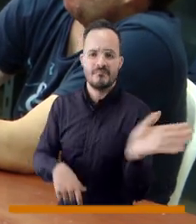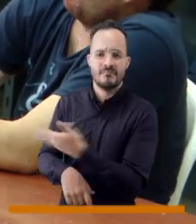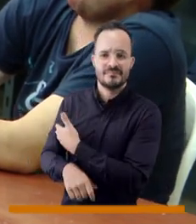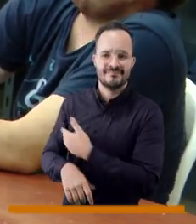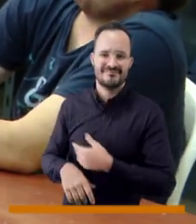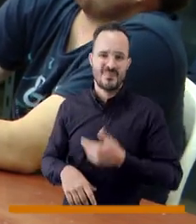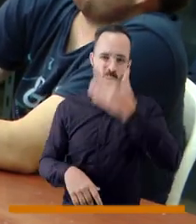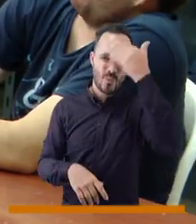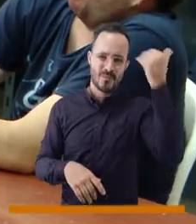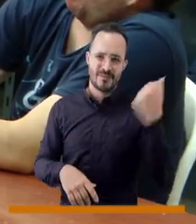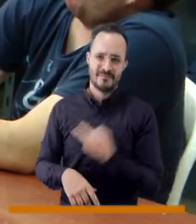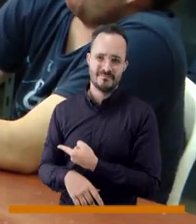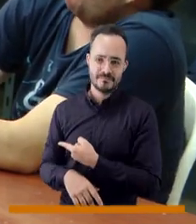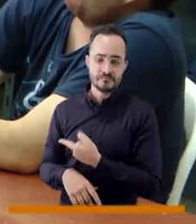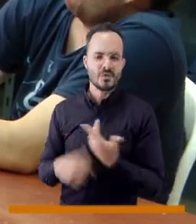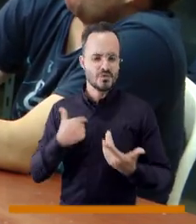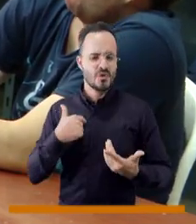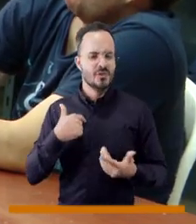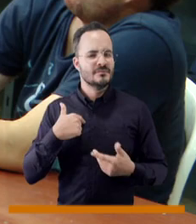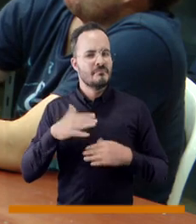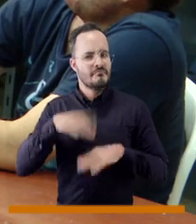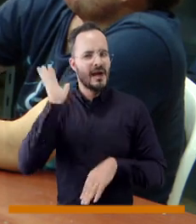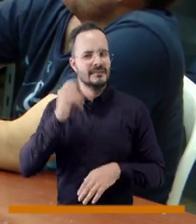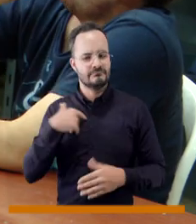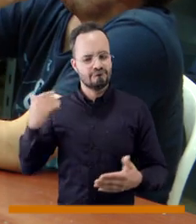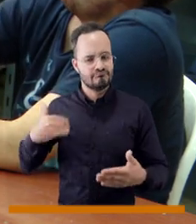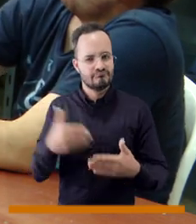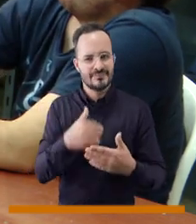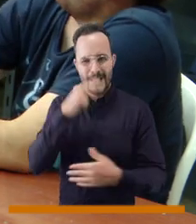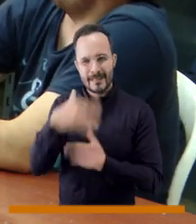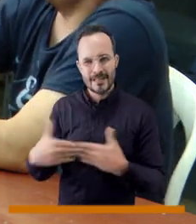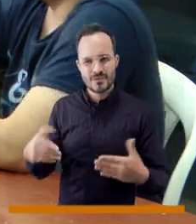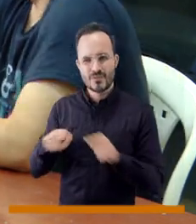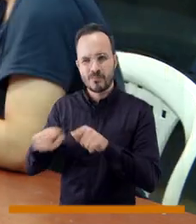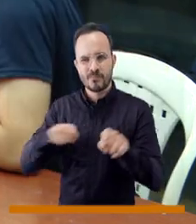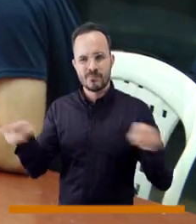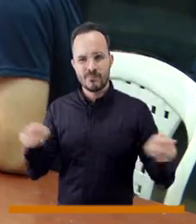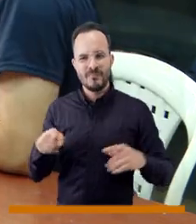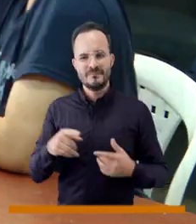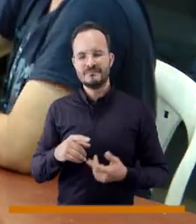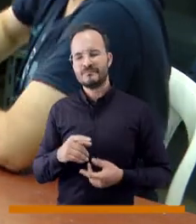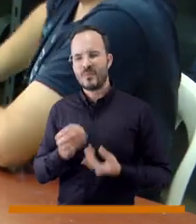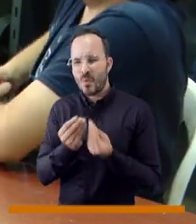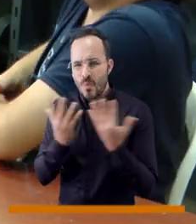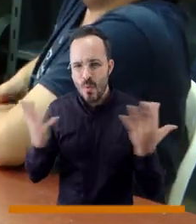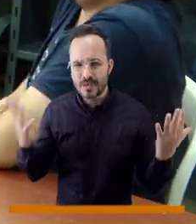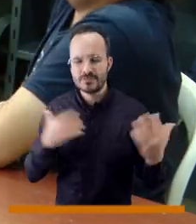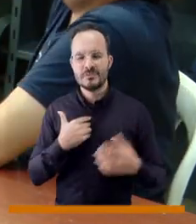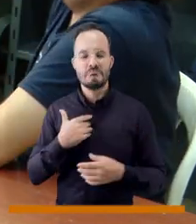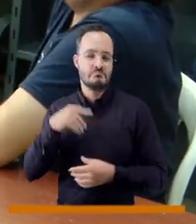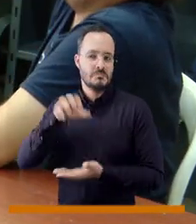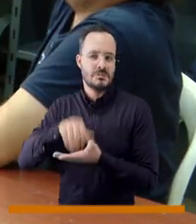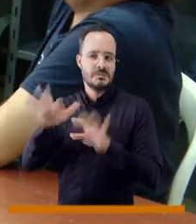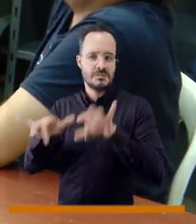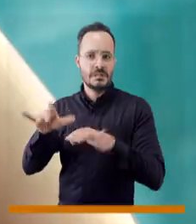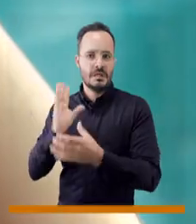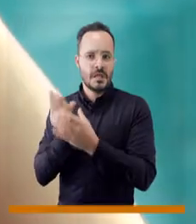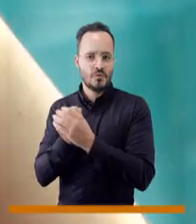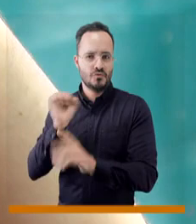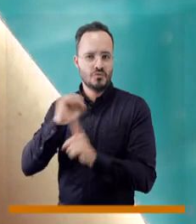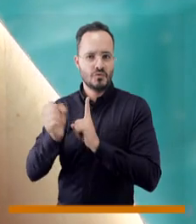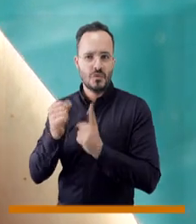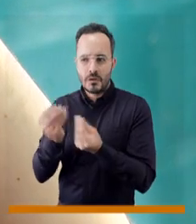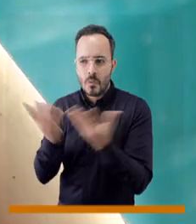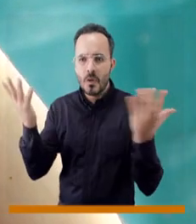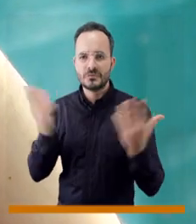particularmente he venido trabajando muchísimo con ese número de niños, sobre todo, que hay en la ciudad con ese censo que se tiene